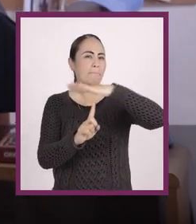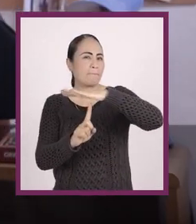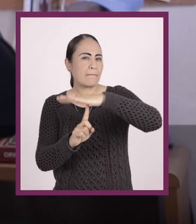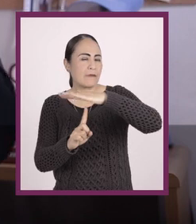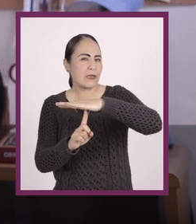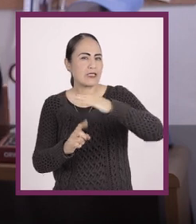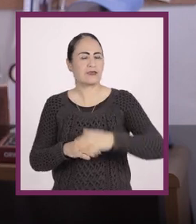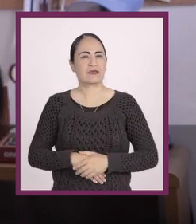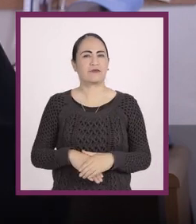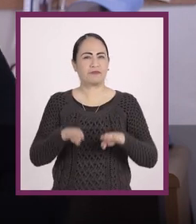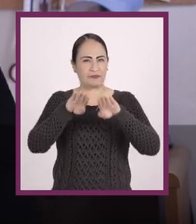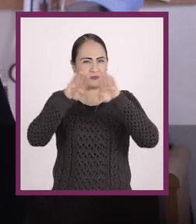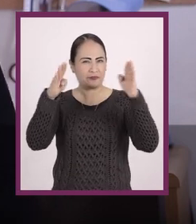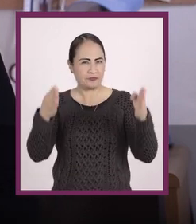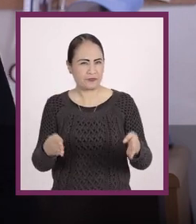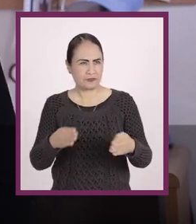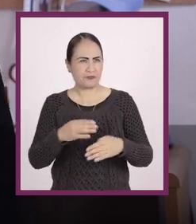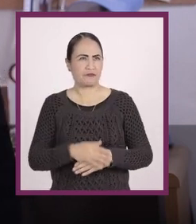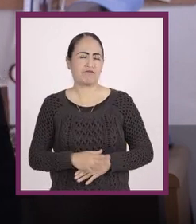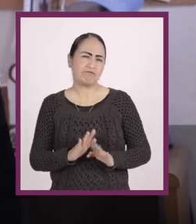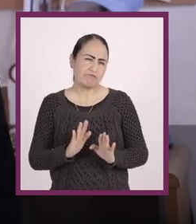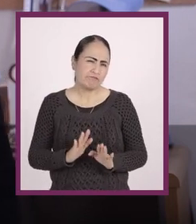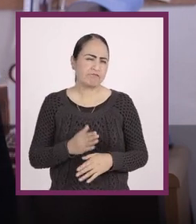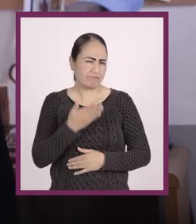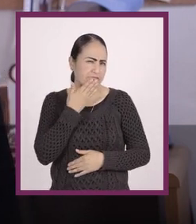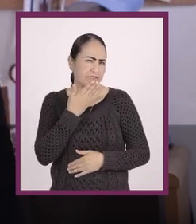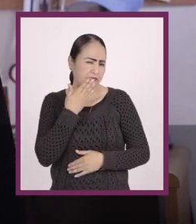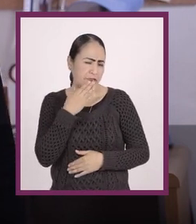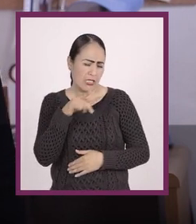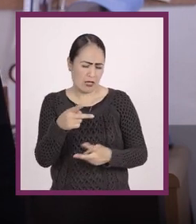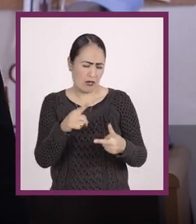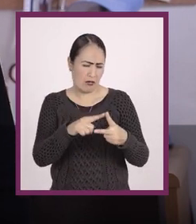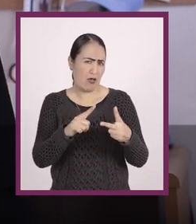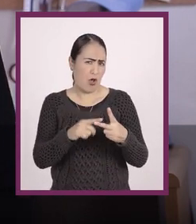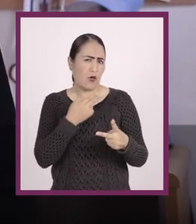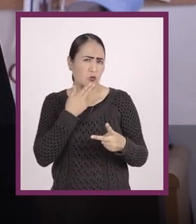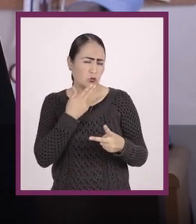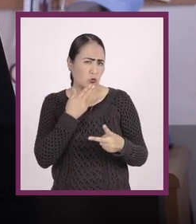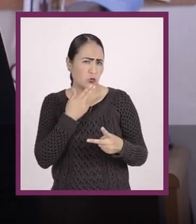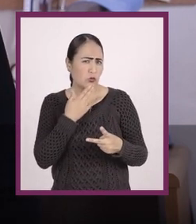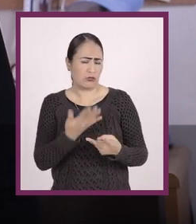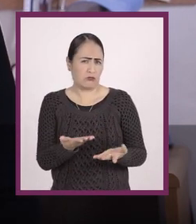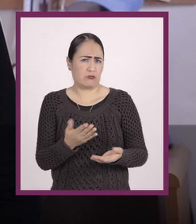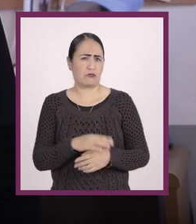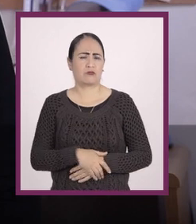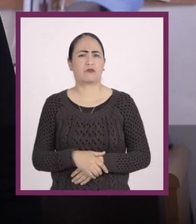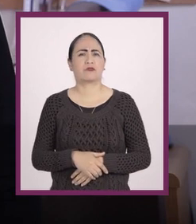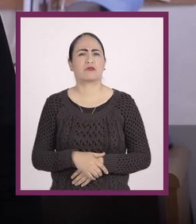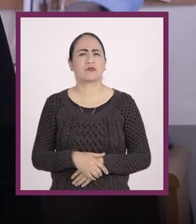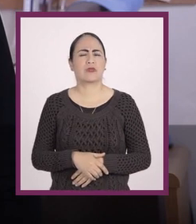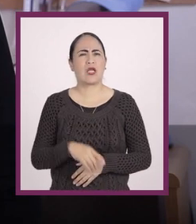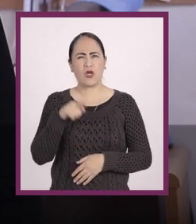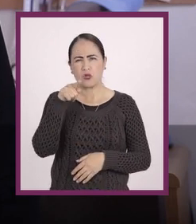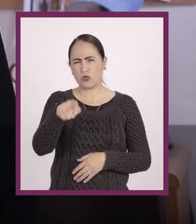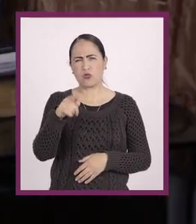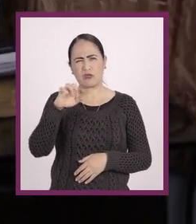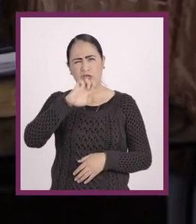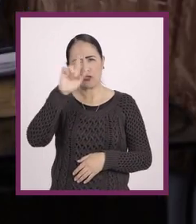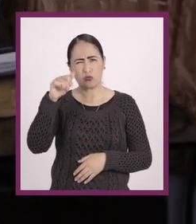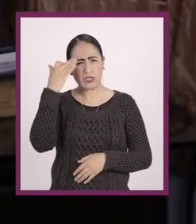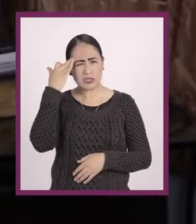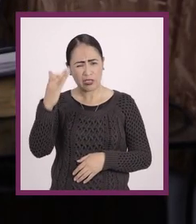esa silla y tu escritorio creo que en eso no hay tanto problema funcionan un palo para lo que son